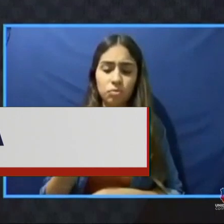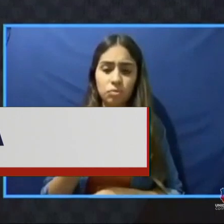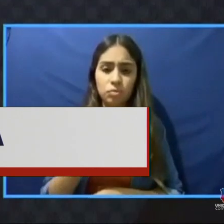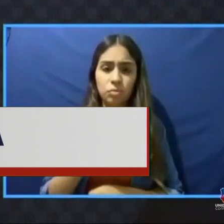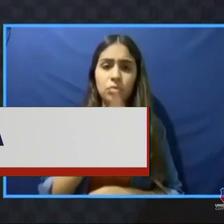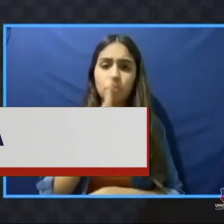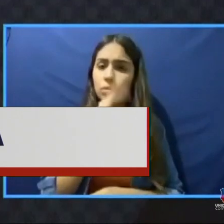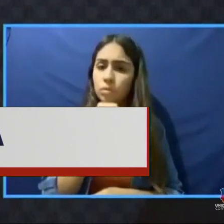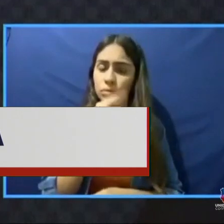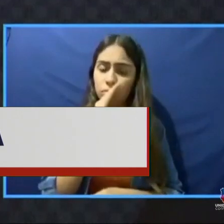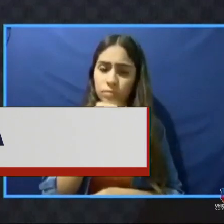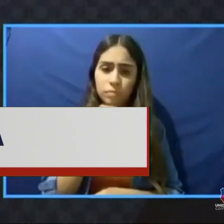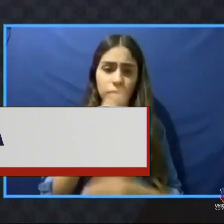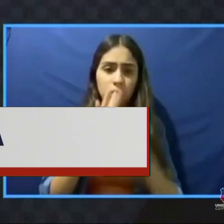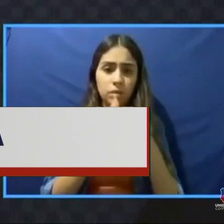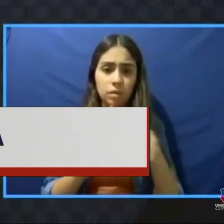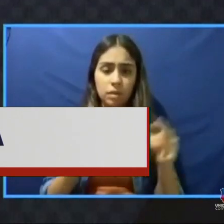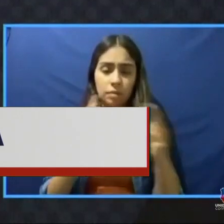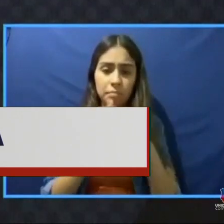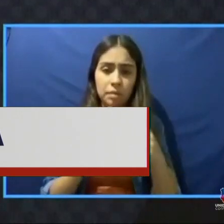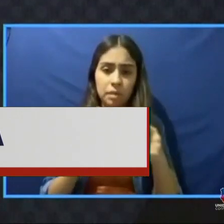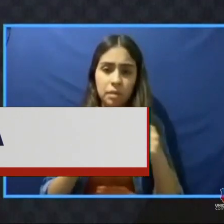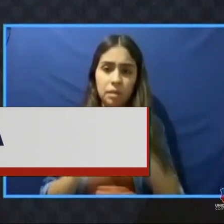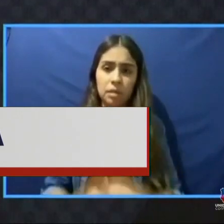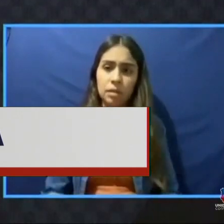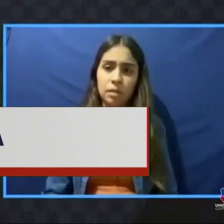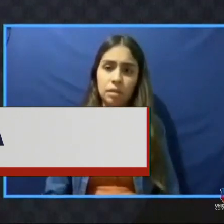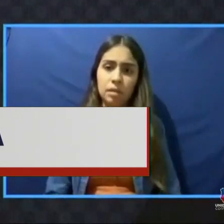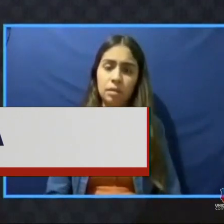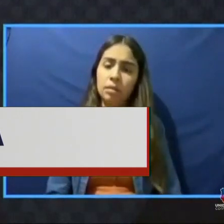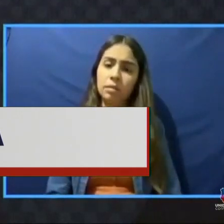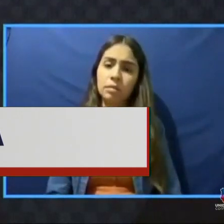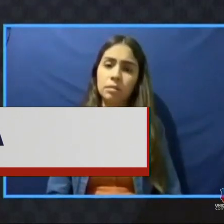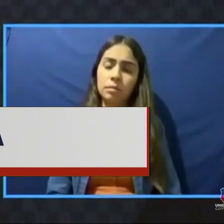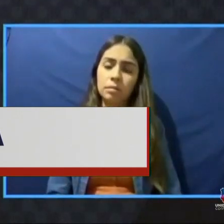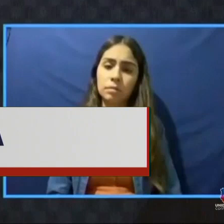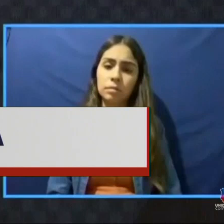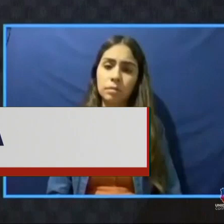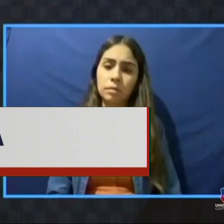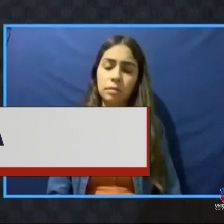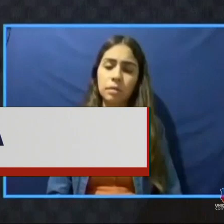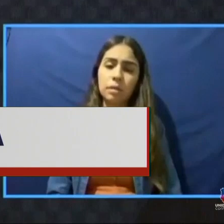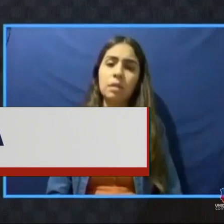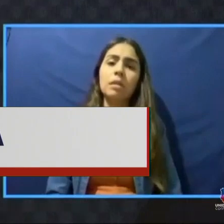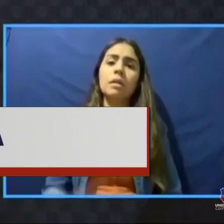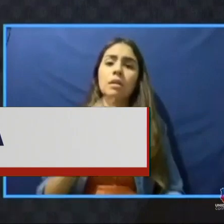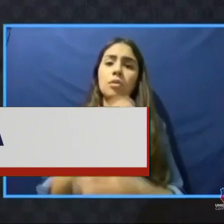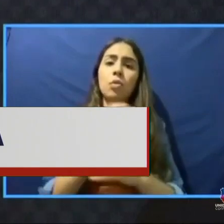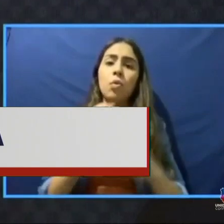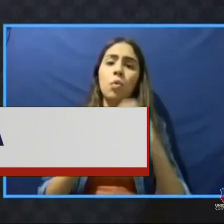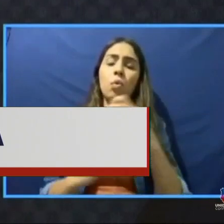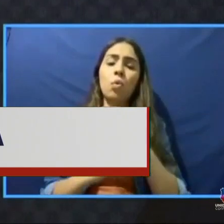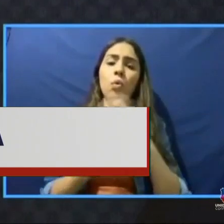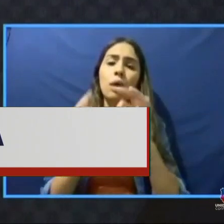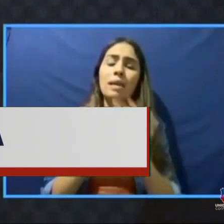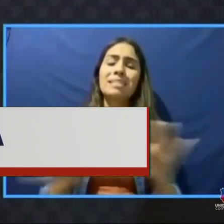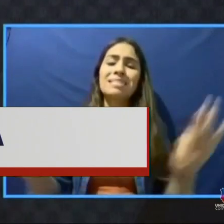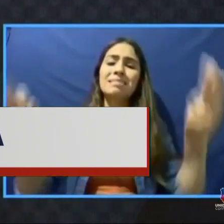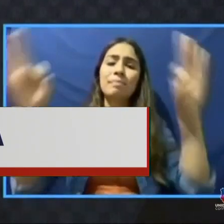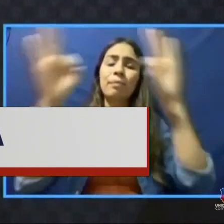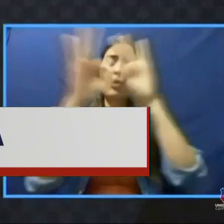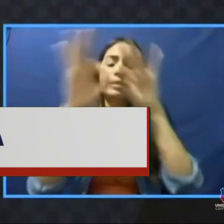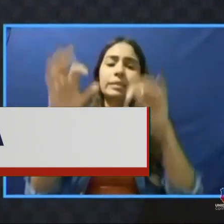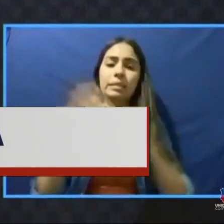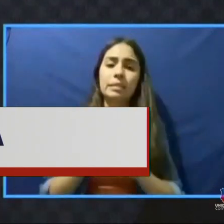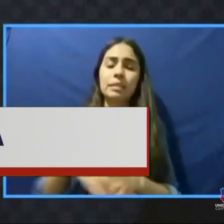revelar o dar a conocer, que son aspectos fundamentales de los testimonios y de las indagatorias que hizo